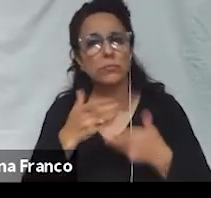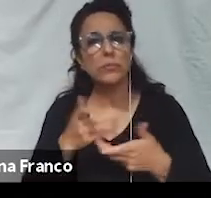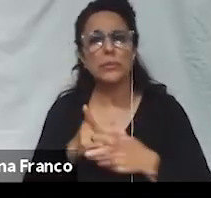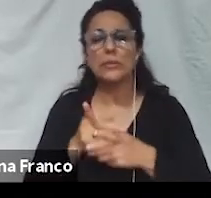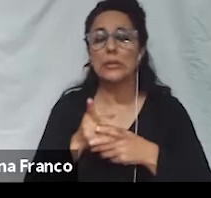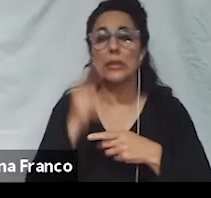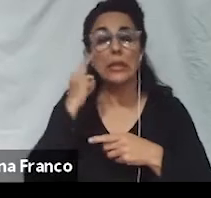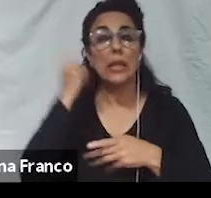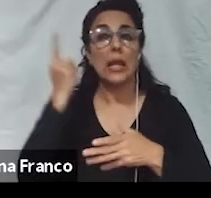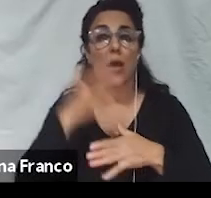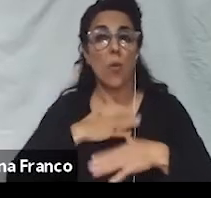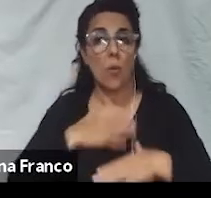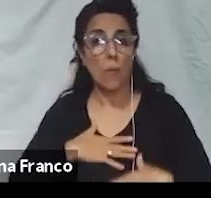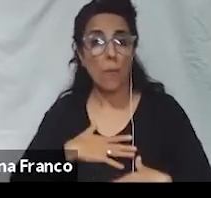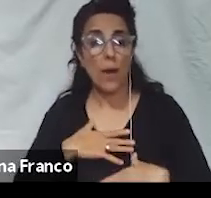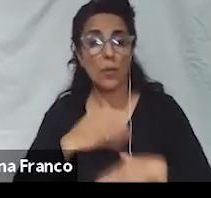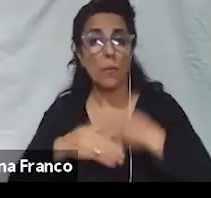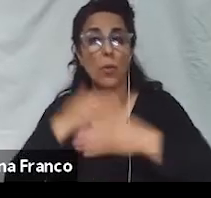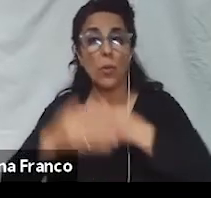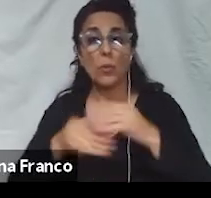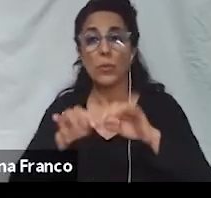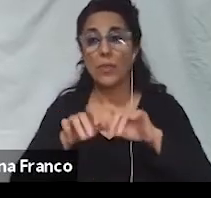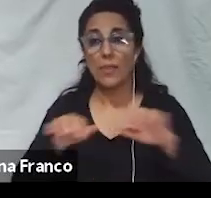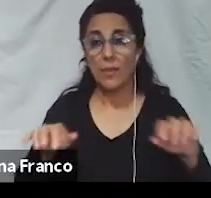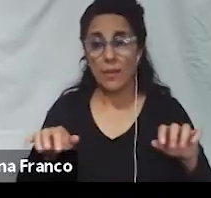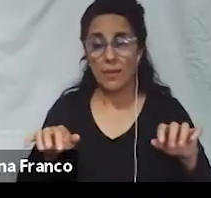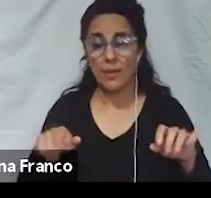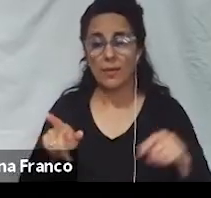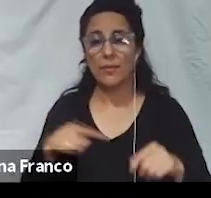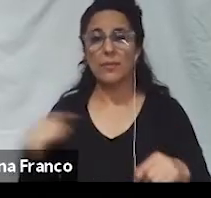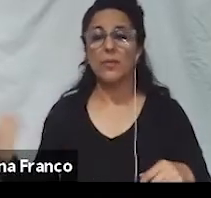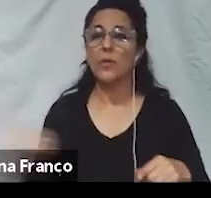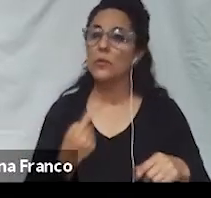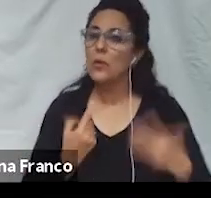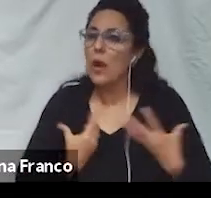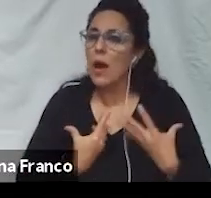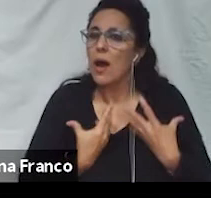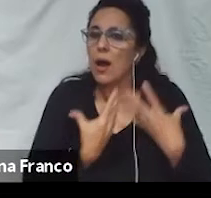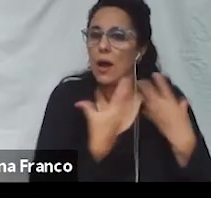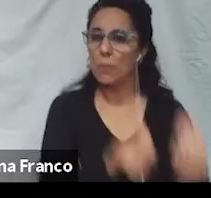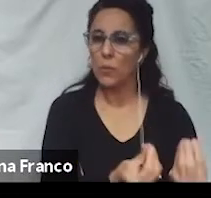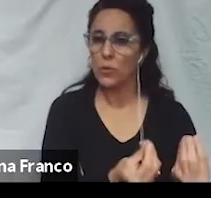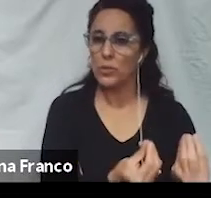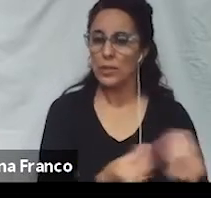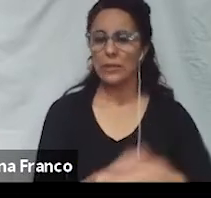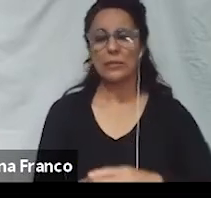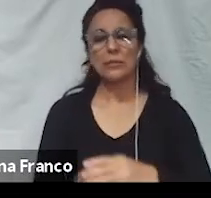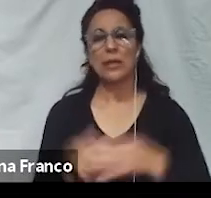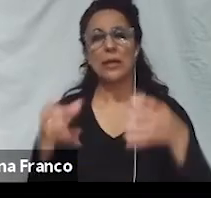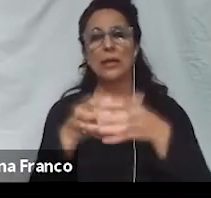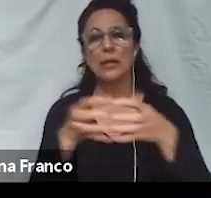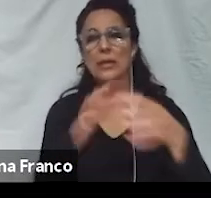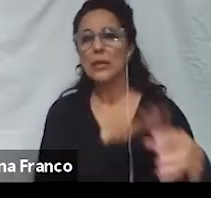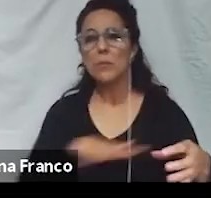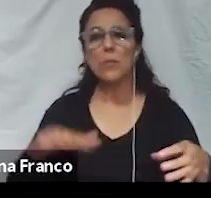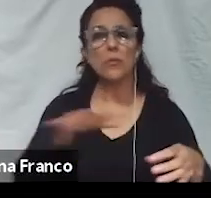y también el talento humano que disponga un producto digital. Entonces nosotros vamos a tener que apoyar